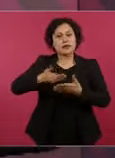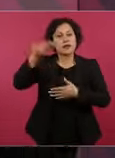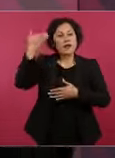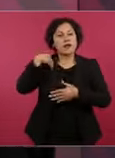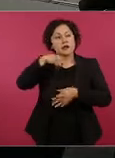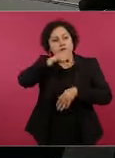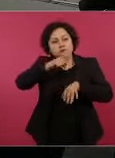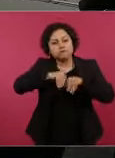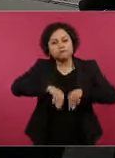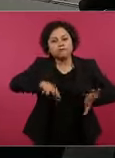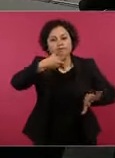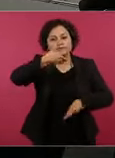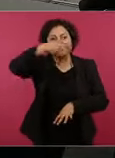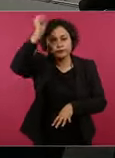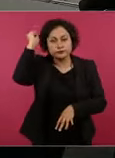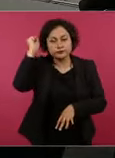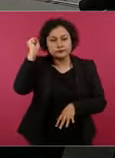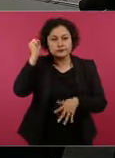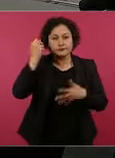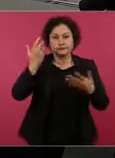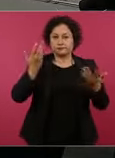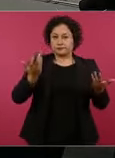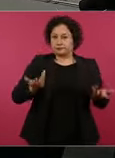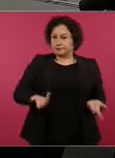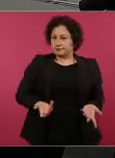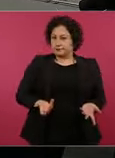Entonces, eso es